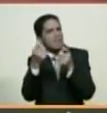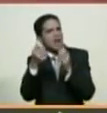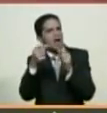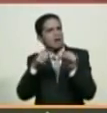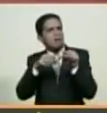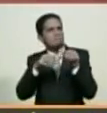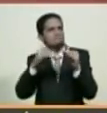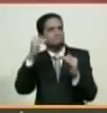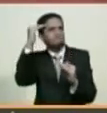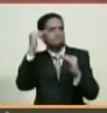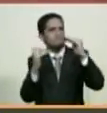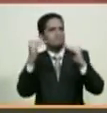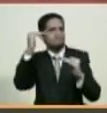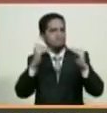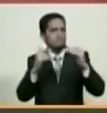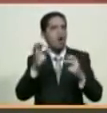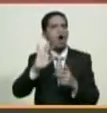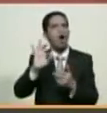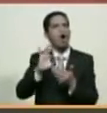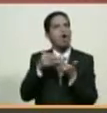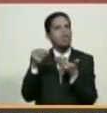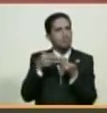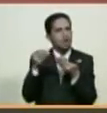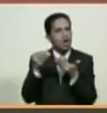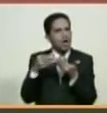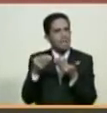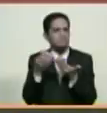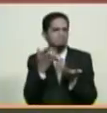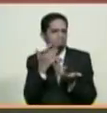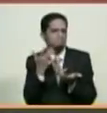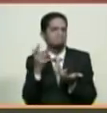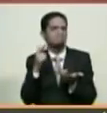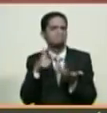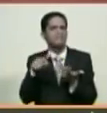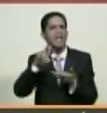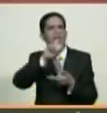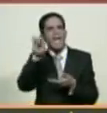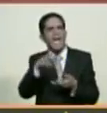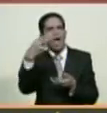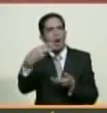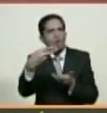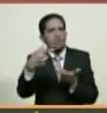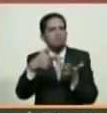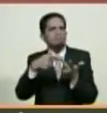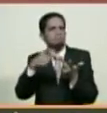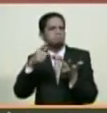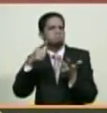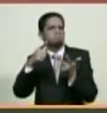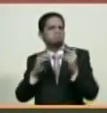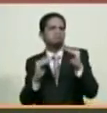las divisas, las supuestas divisas convertibles sólidas, como es el caso del dólar, están